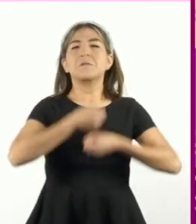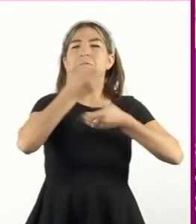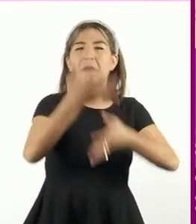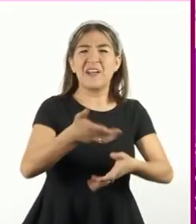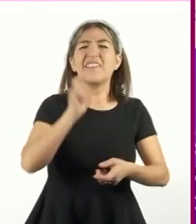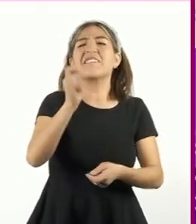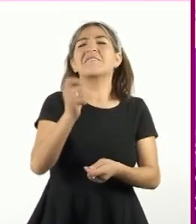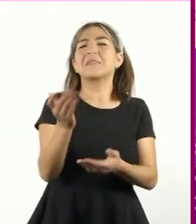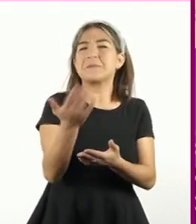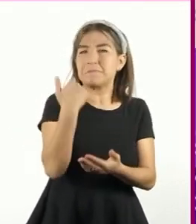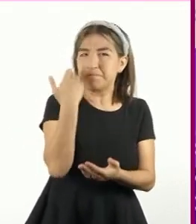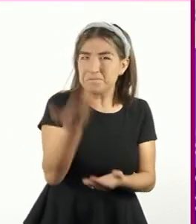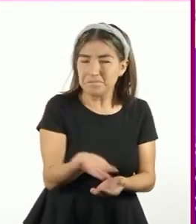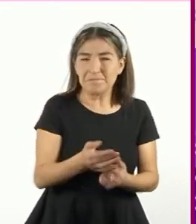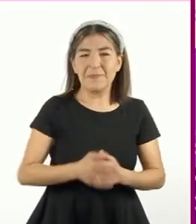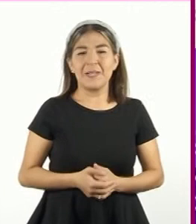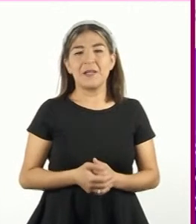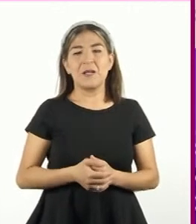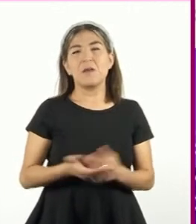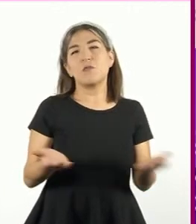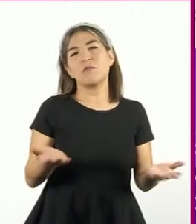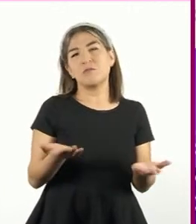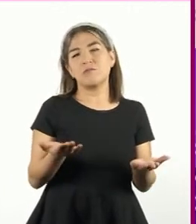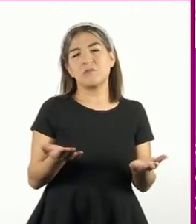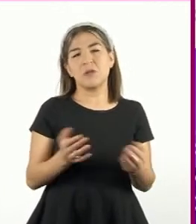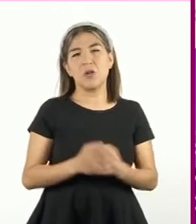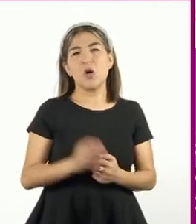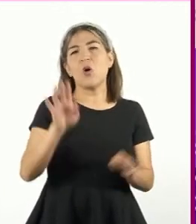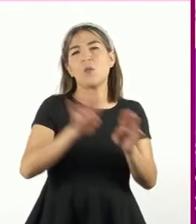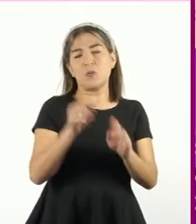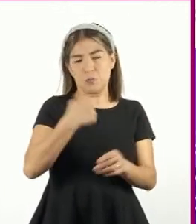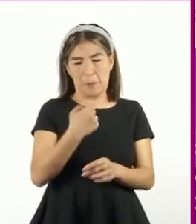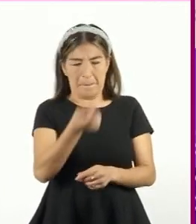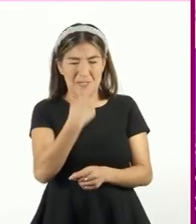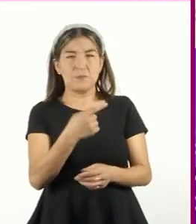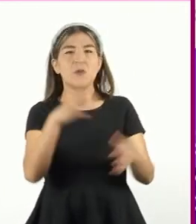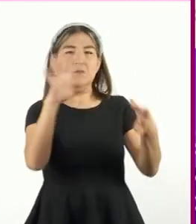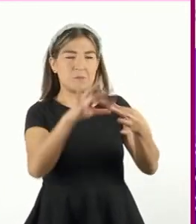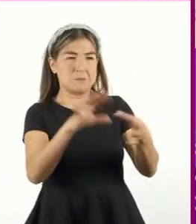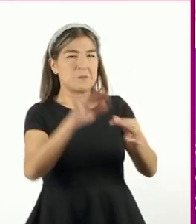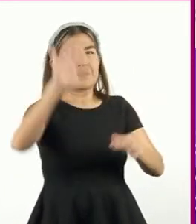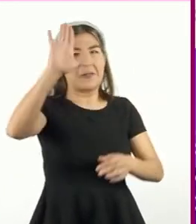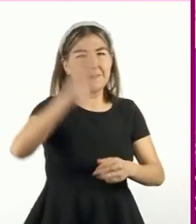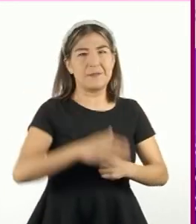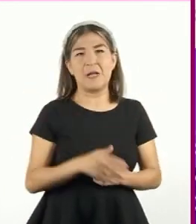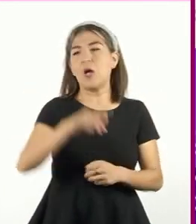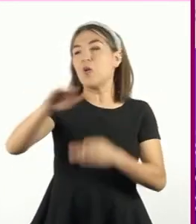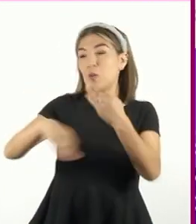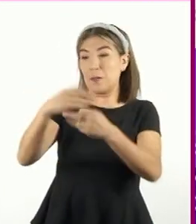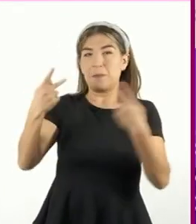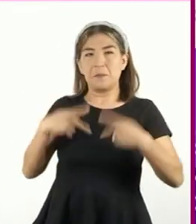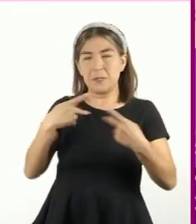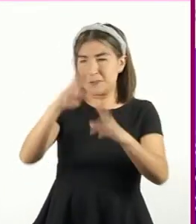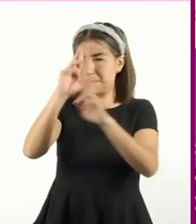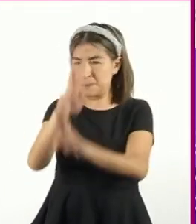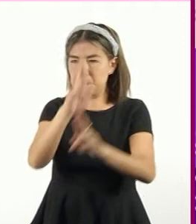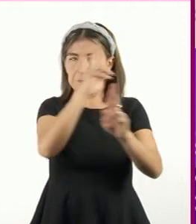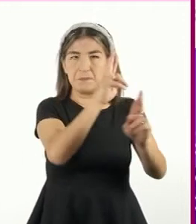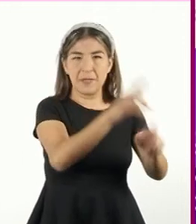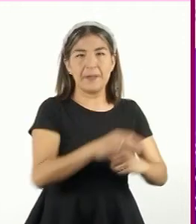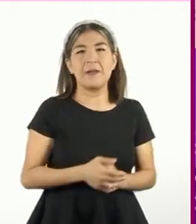quiere, se habla por una o uno mismo, respeta a las y los demás,